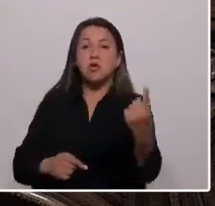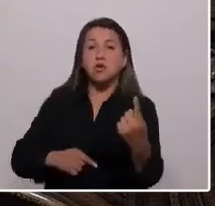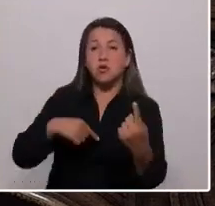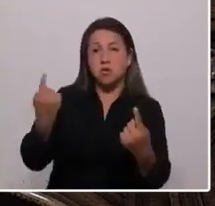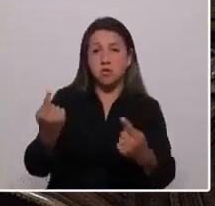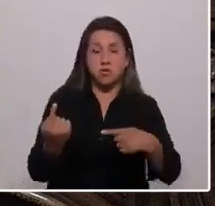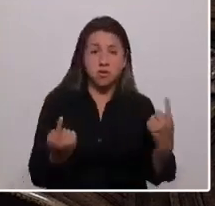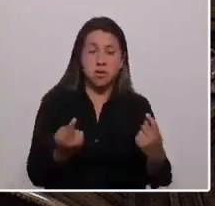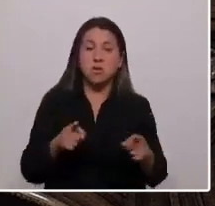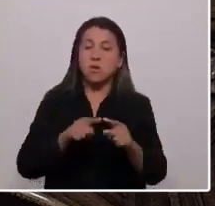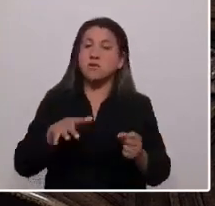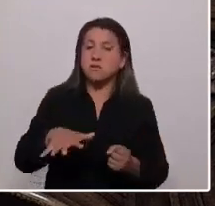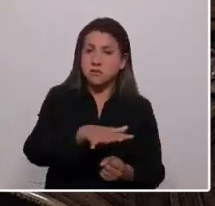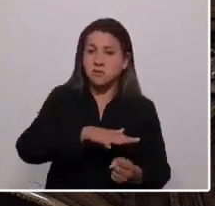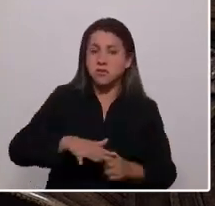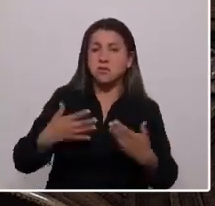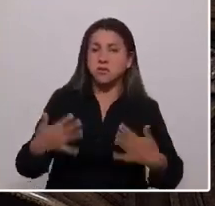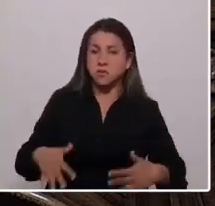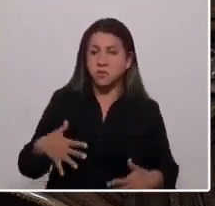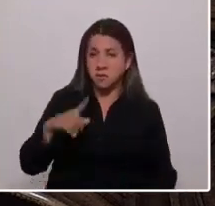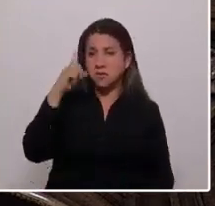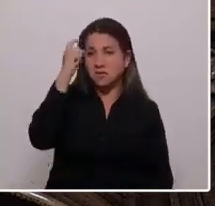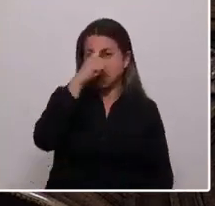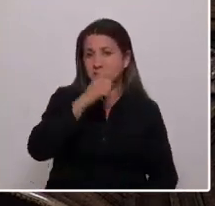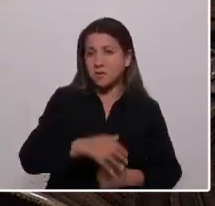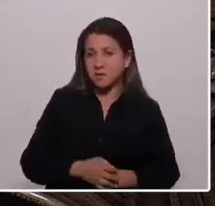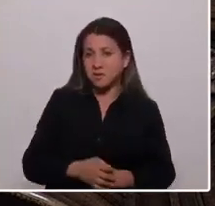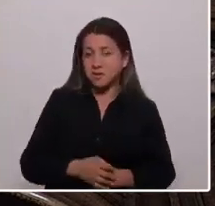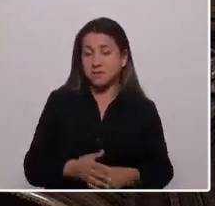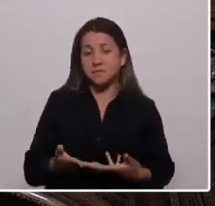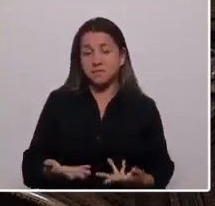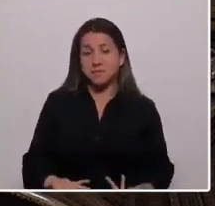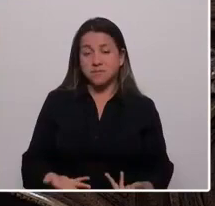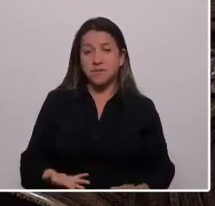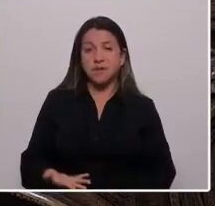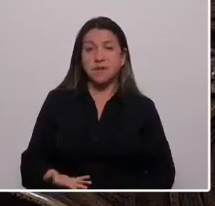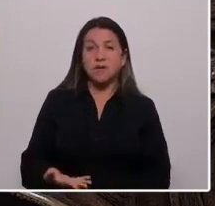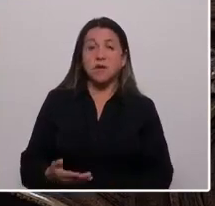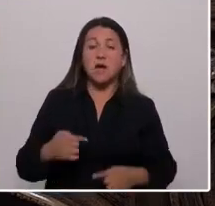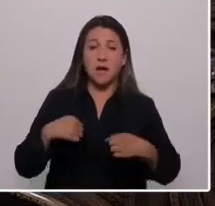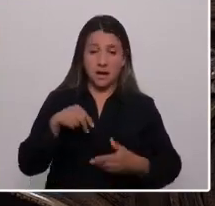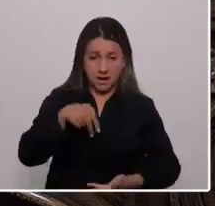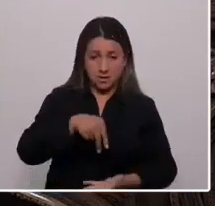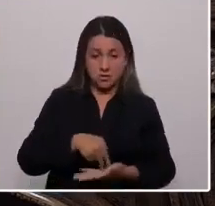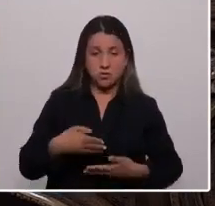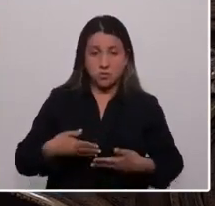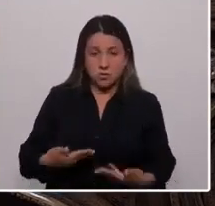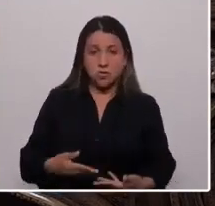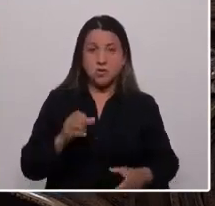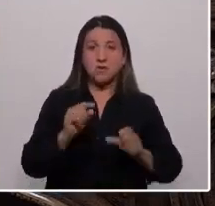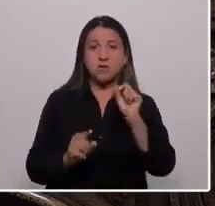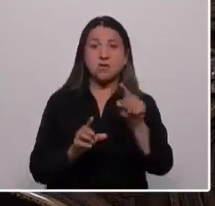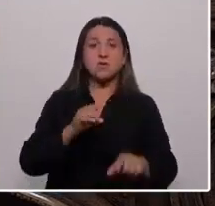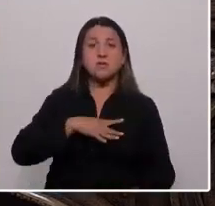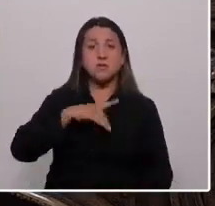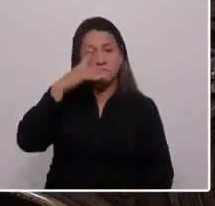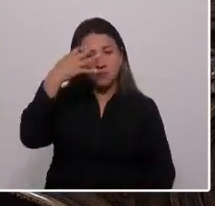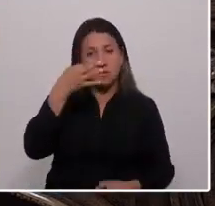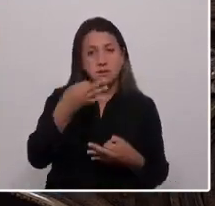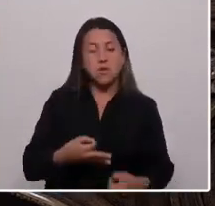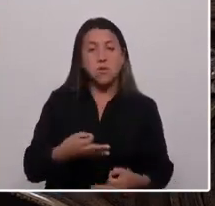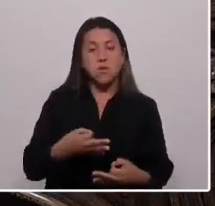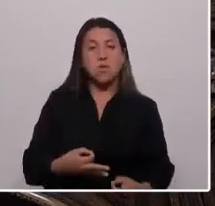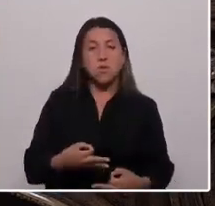complejo, sobra decirlo. Aún así, aquí estoy y estaré defendiendo a Chile con convicción, pero sin